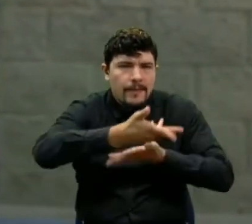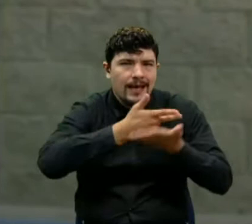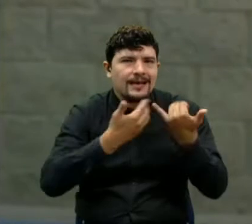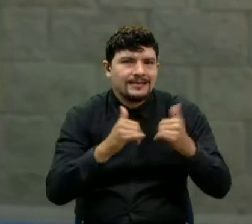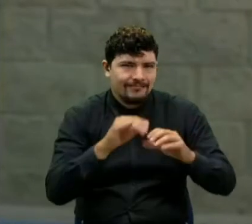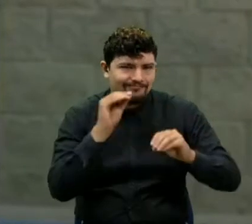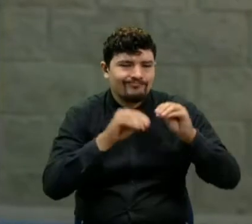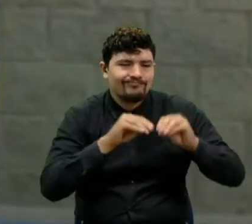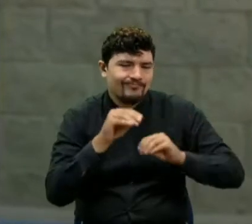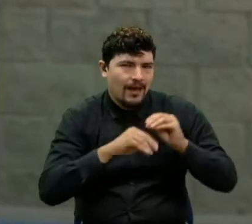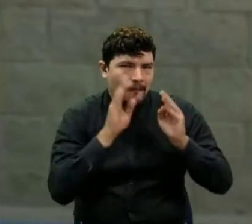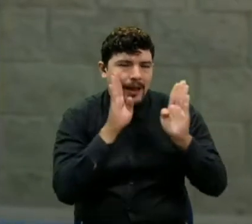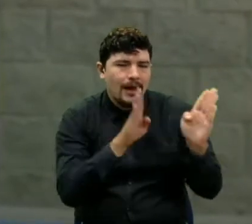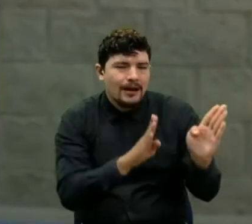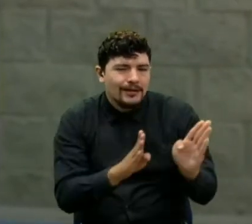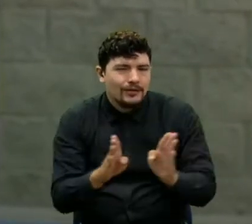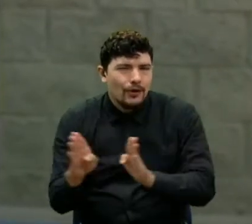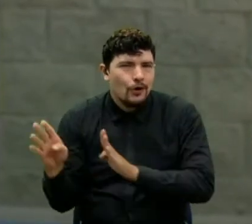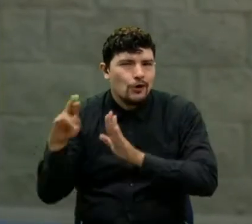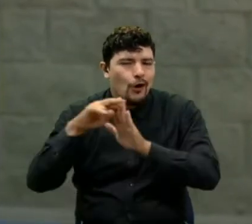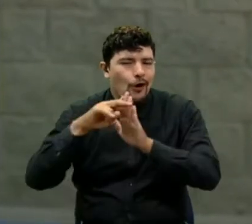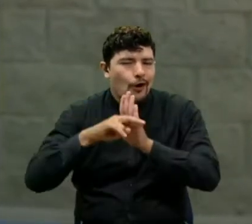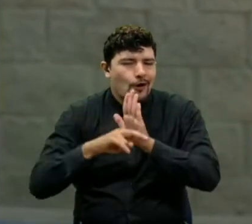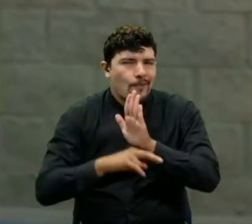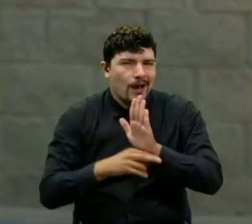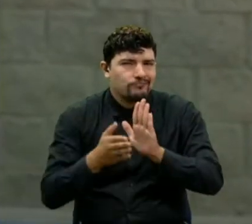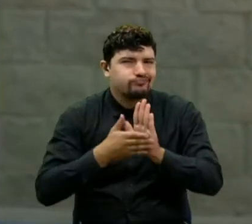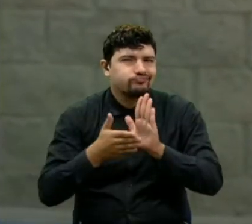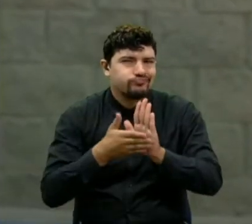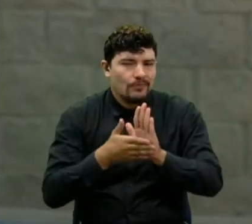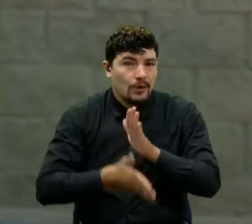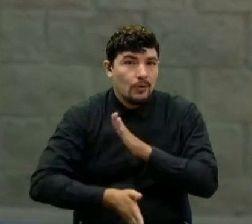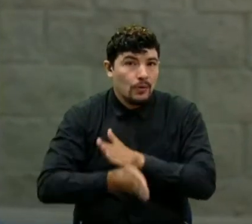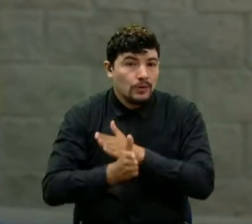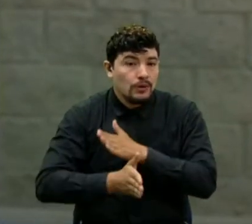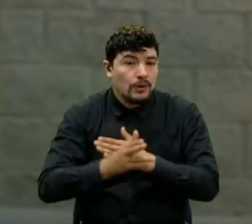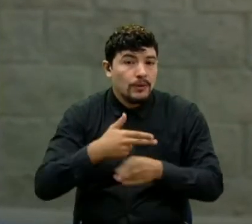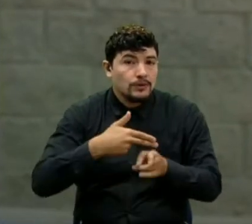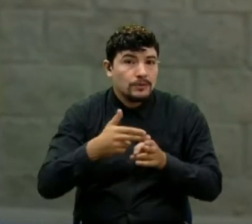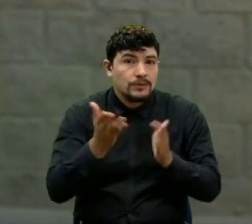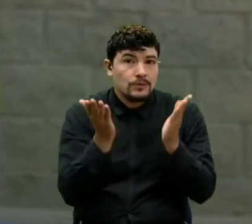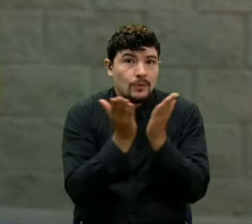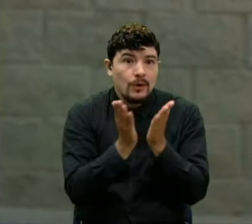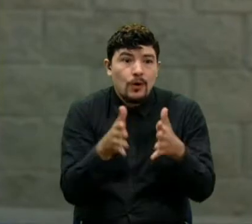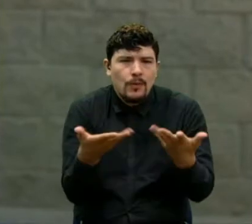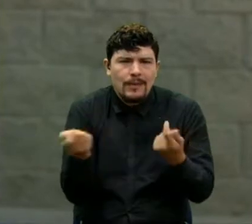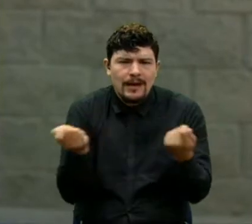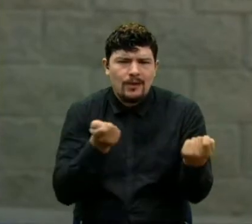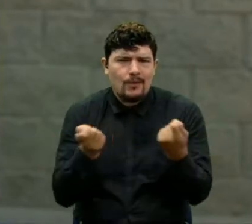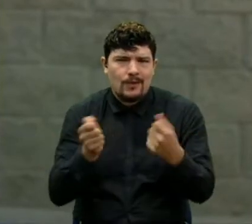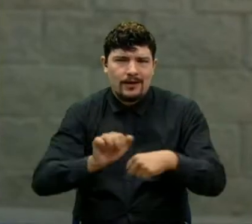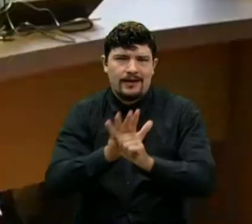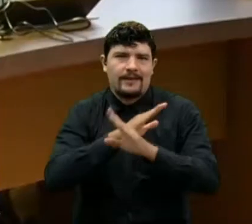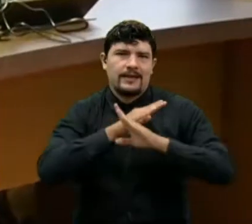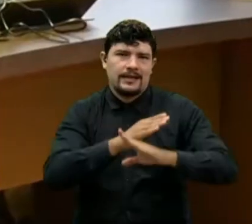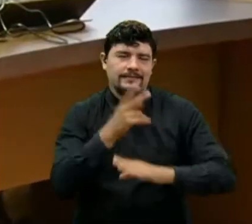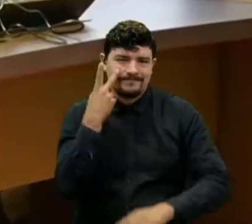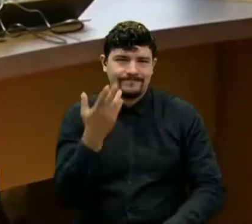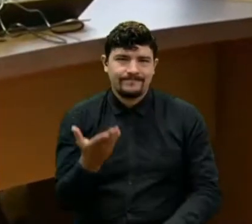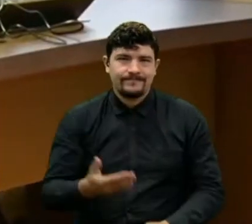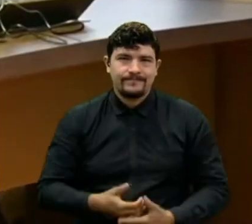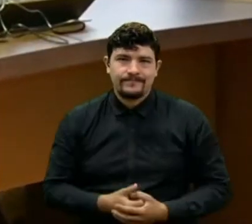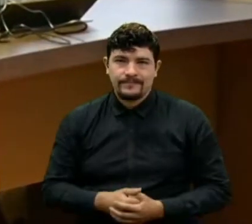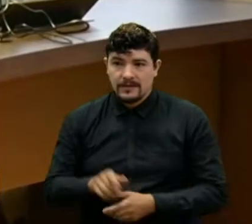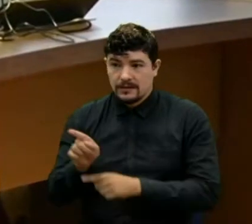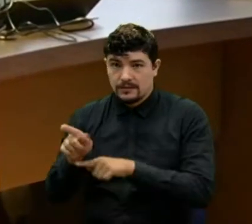estas mismas para la contención del 'hobbit' 19 en el departamento de santander en el puesto de